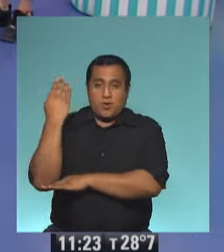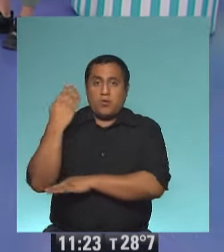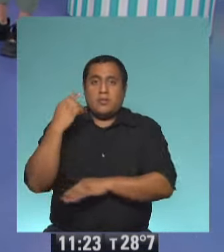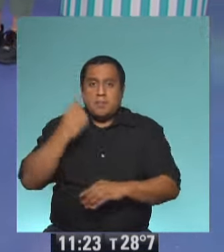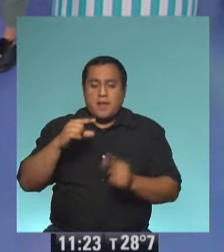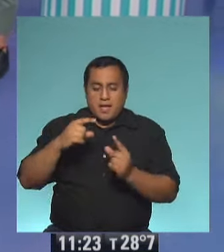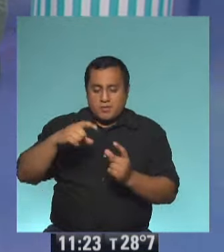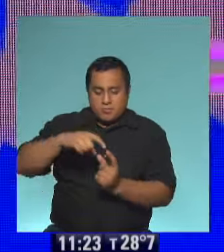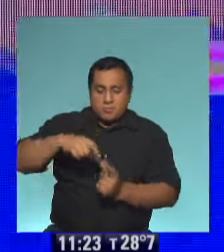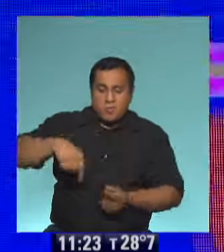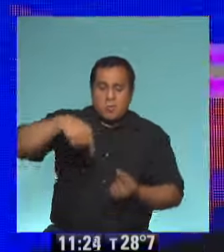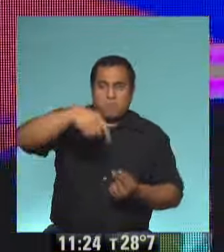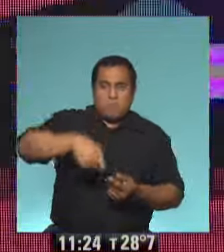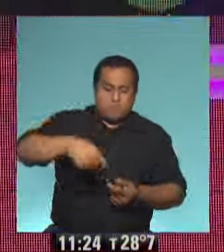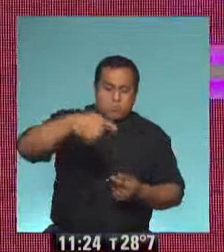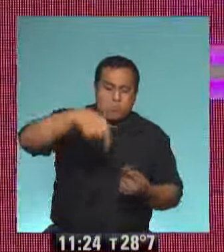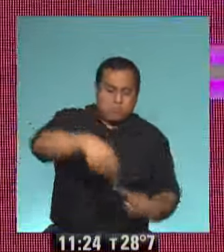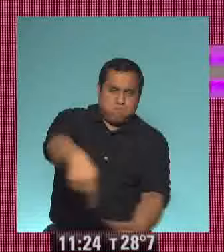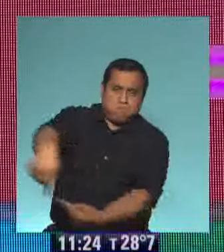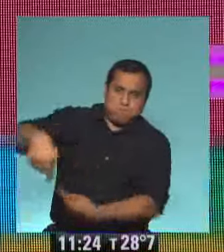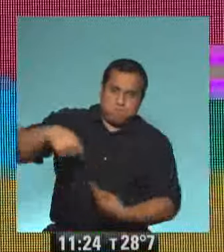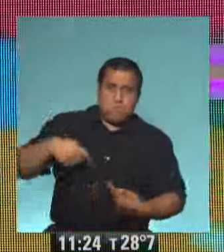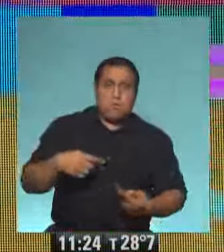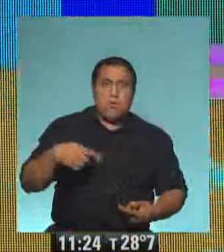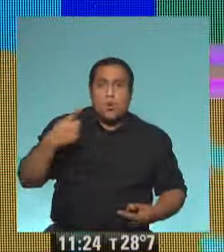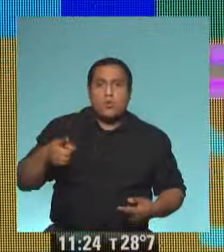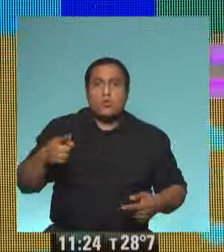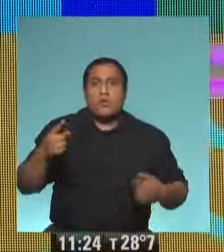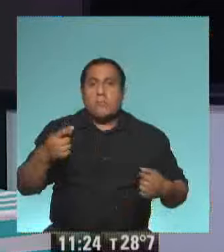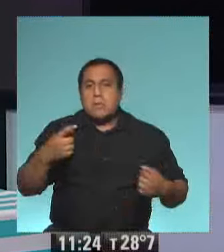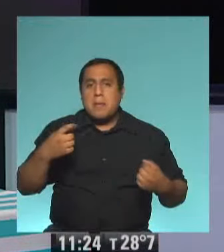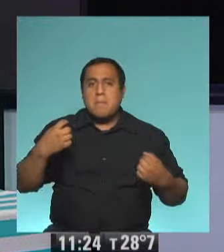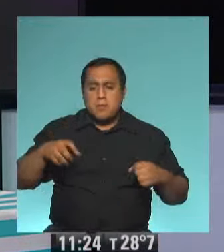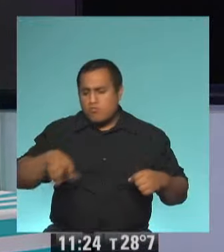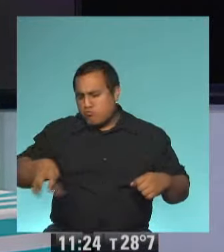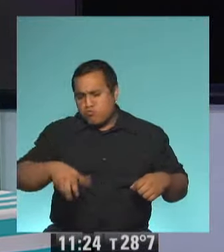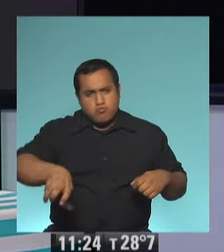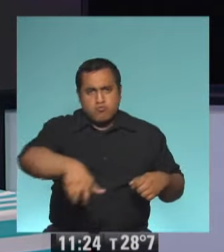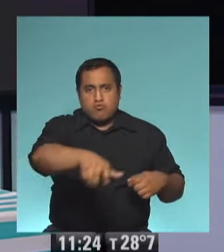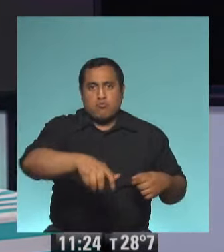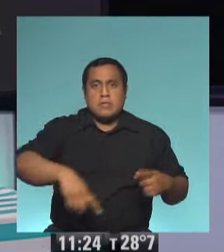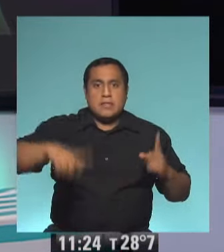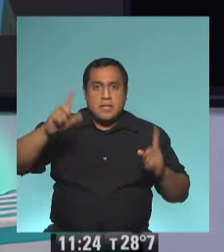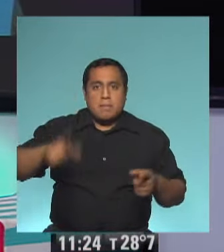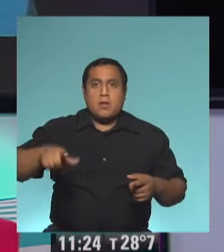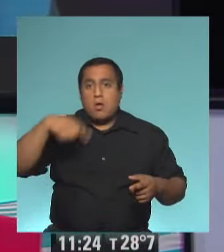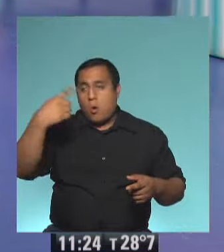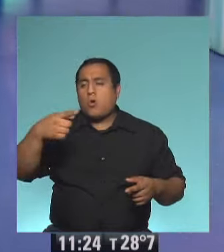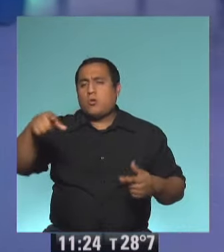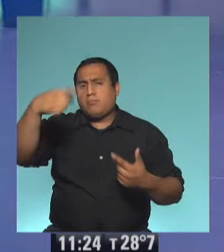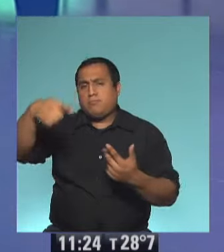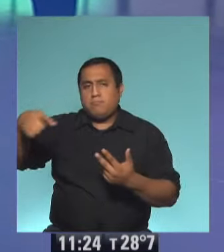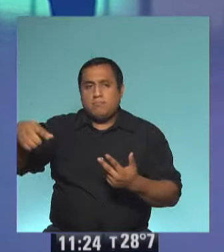madera. Mirá, tenemos estos también que son para practicar recorridos bueno. Y un autito. Y también tenemos instrumentos de